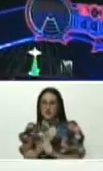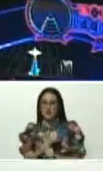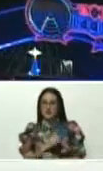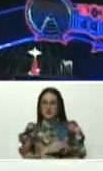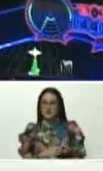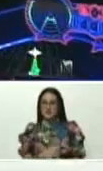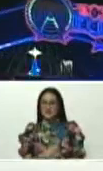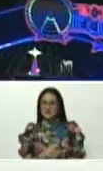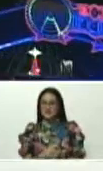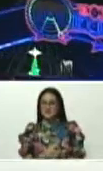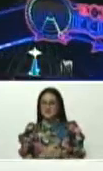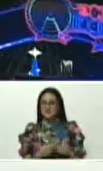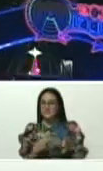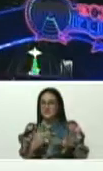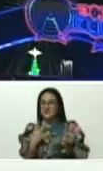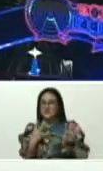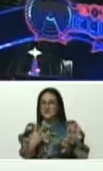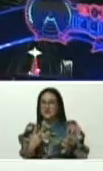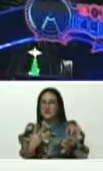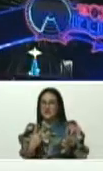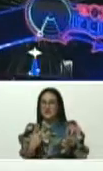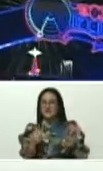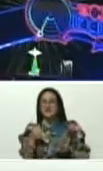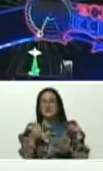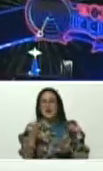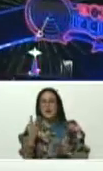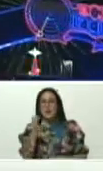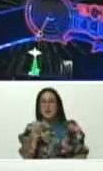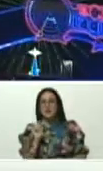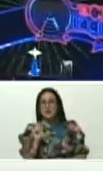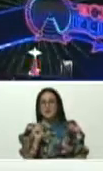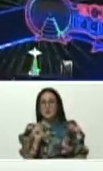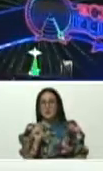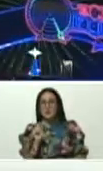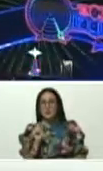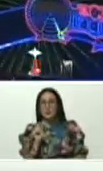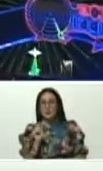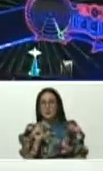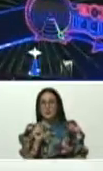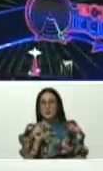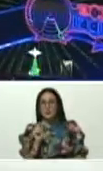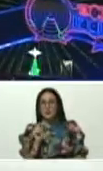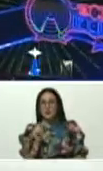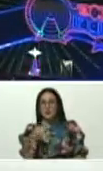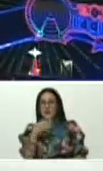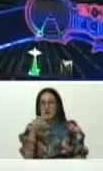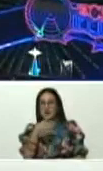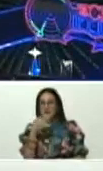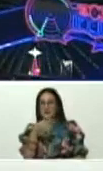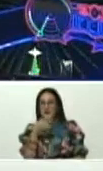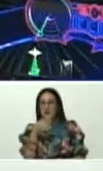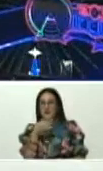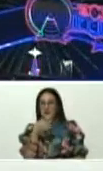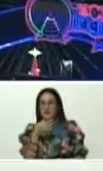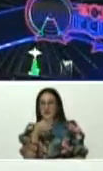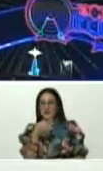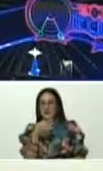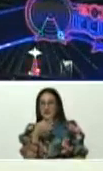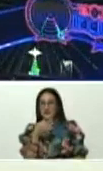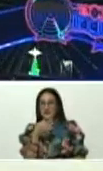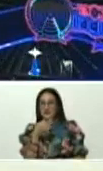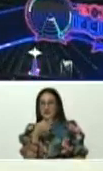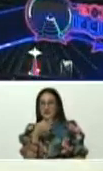las 7, las 6 y 40 minutos de la tarde de